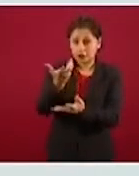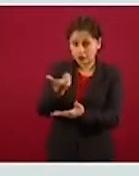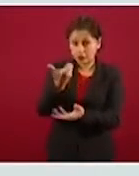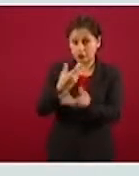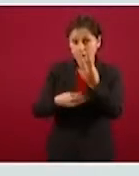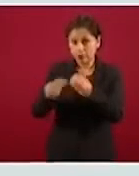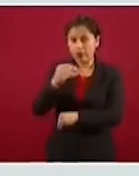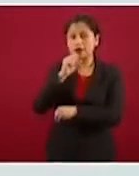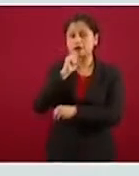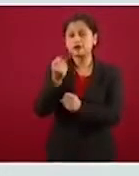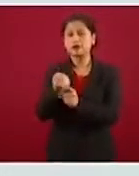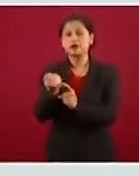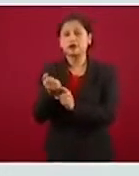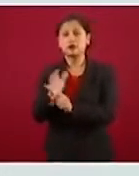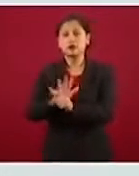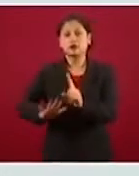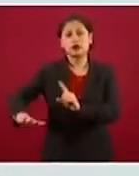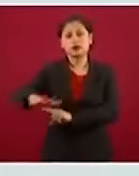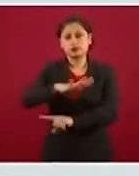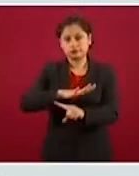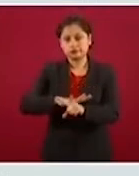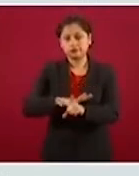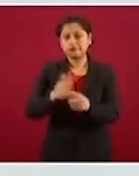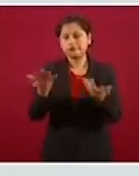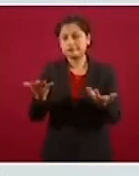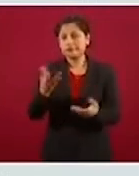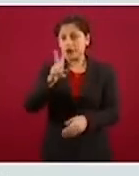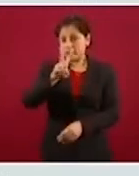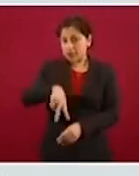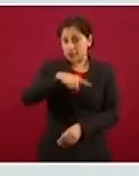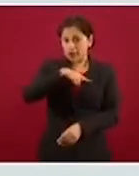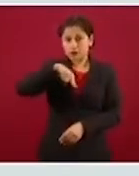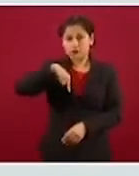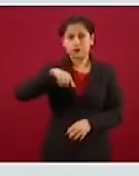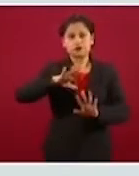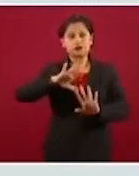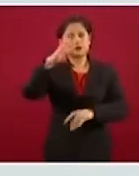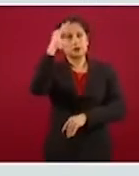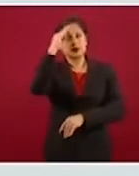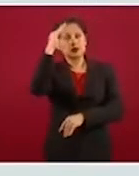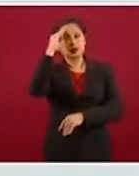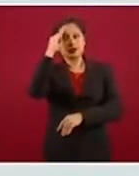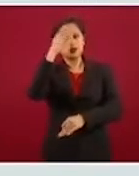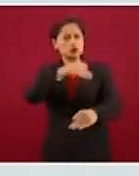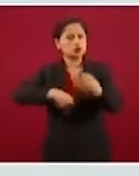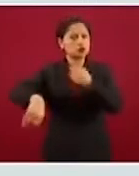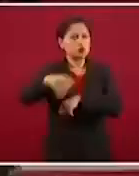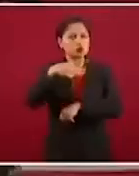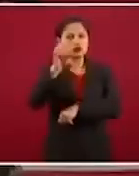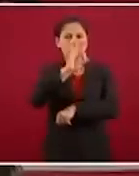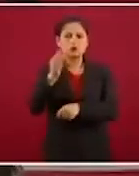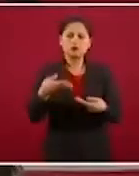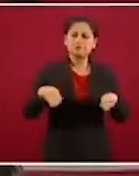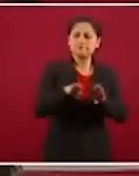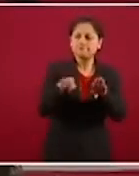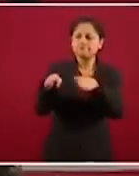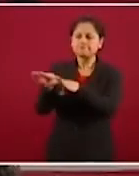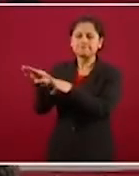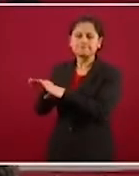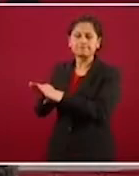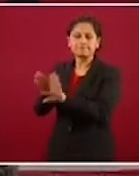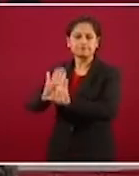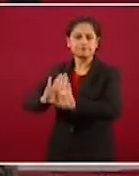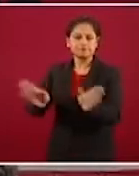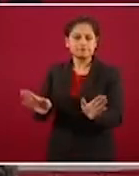todo para disminuir la mayor posibilidad de contagios por otro lado si lo hacemos muy extremo